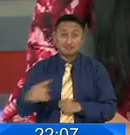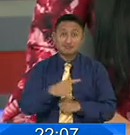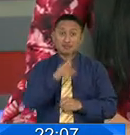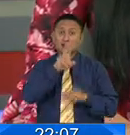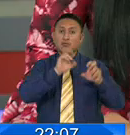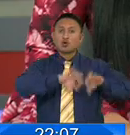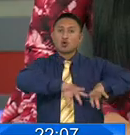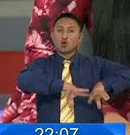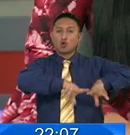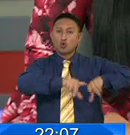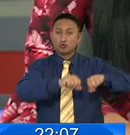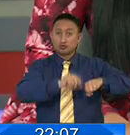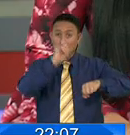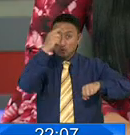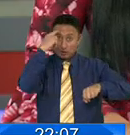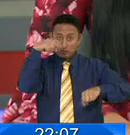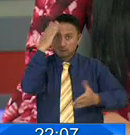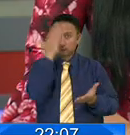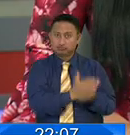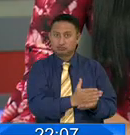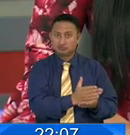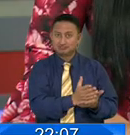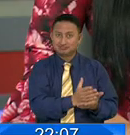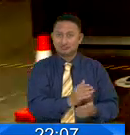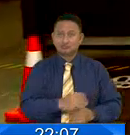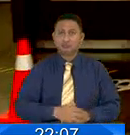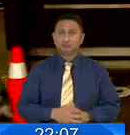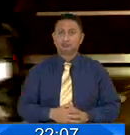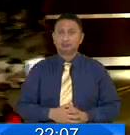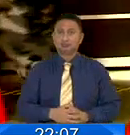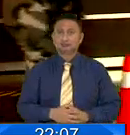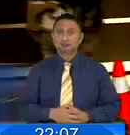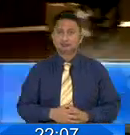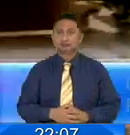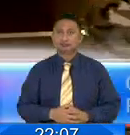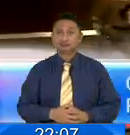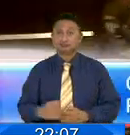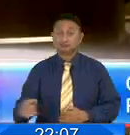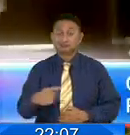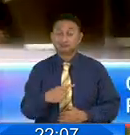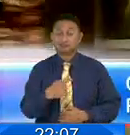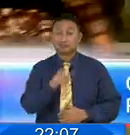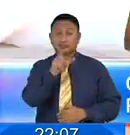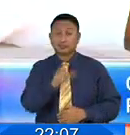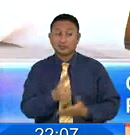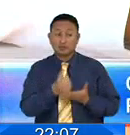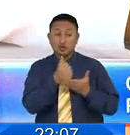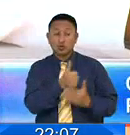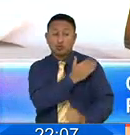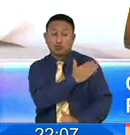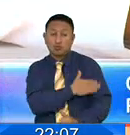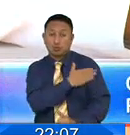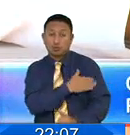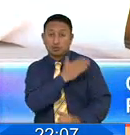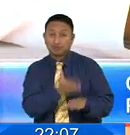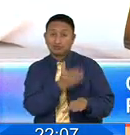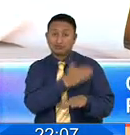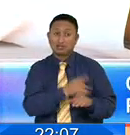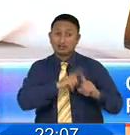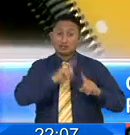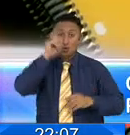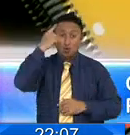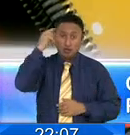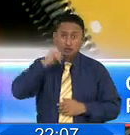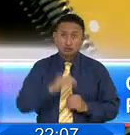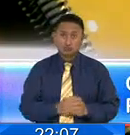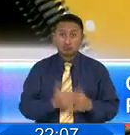corrupción desde el gobierno se eliminen. Los escándalos, compadrazgos y actos de corrupción que se originaban en distintos gobiernos